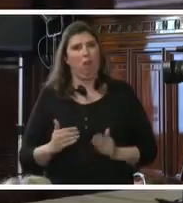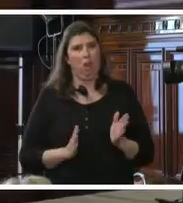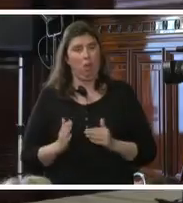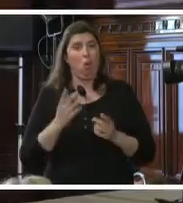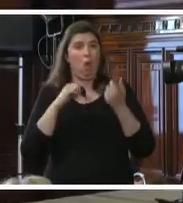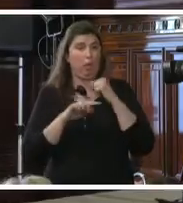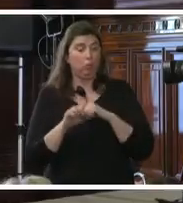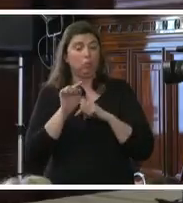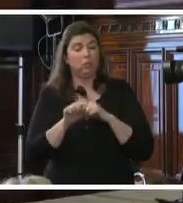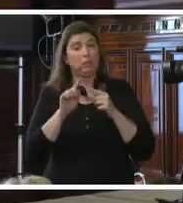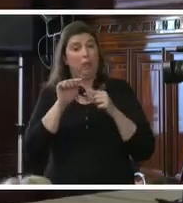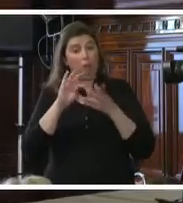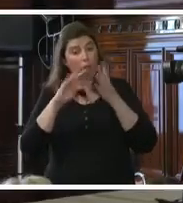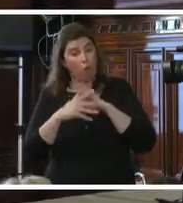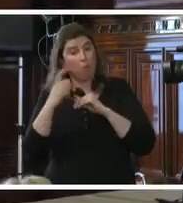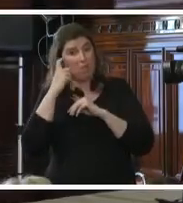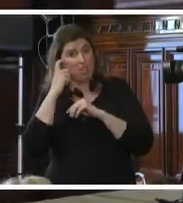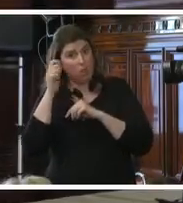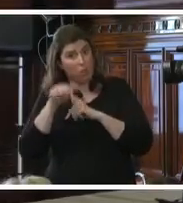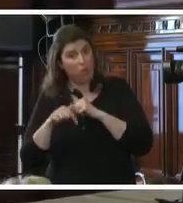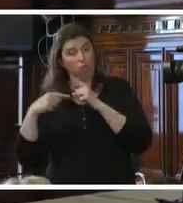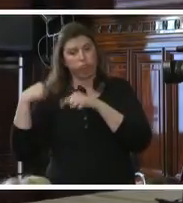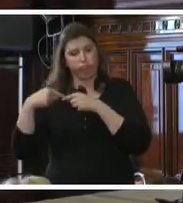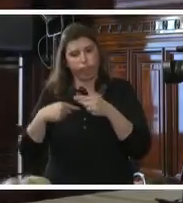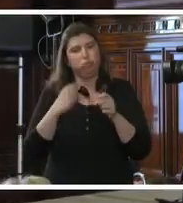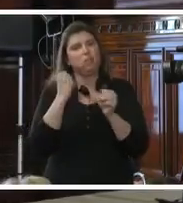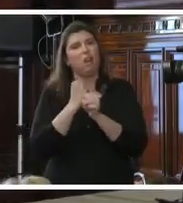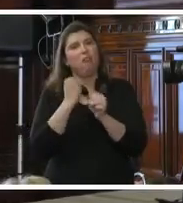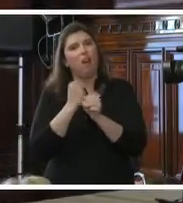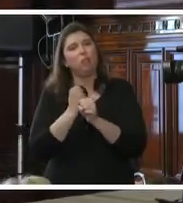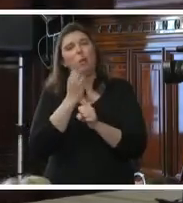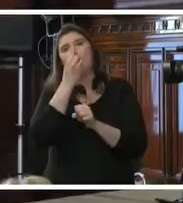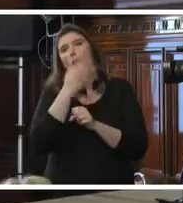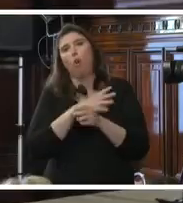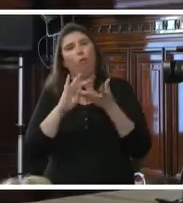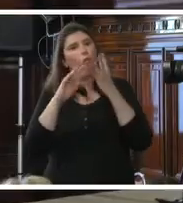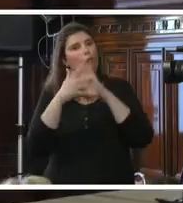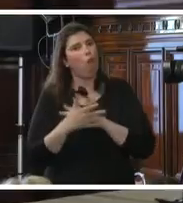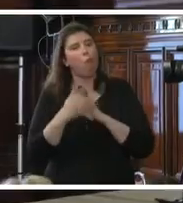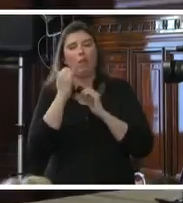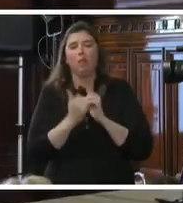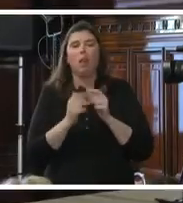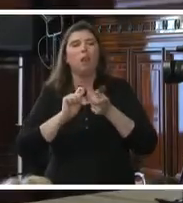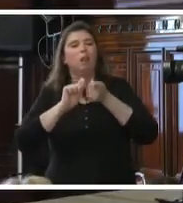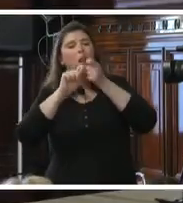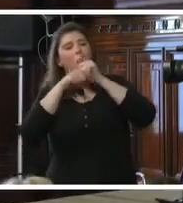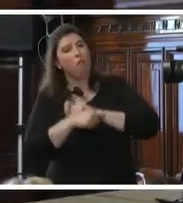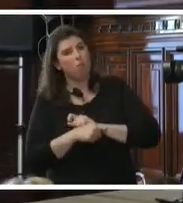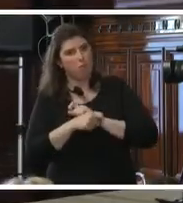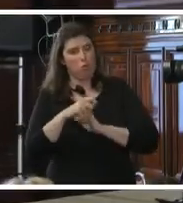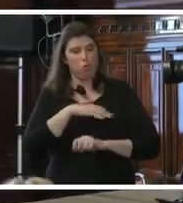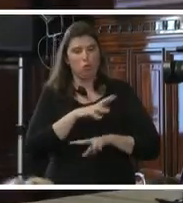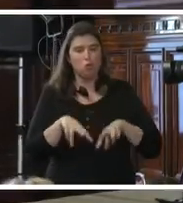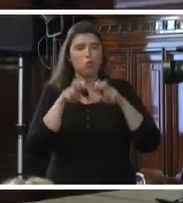en eso, es que venimos trabajando en la mejor manera de realmente poder tener una transformación sociocultural,